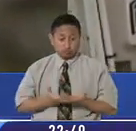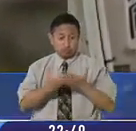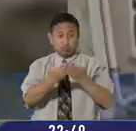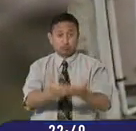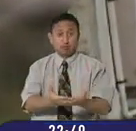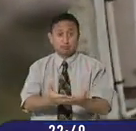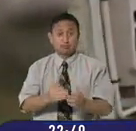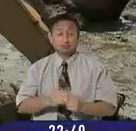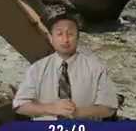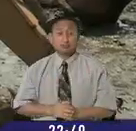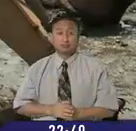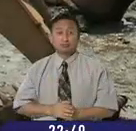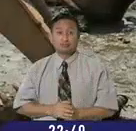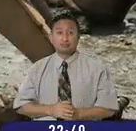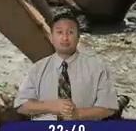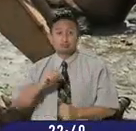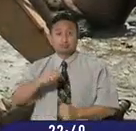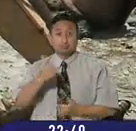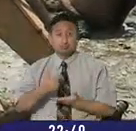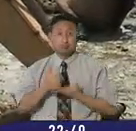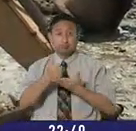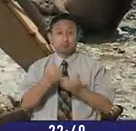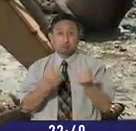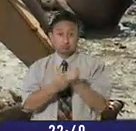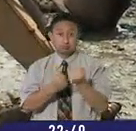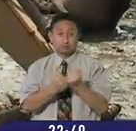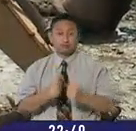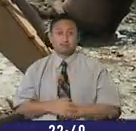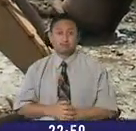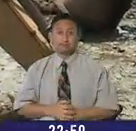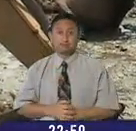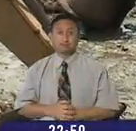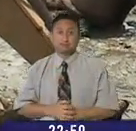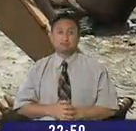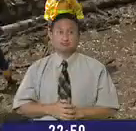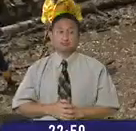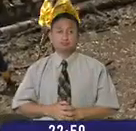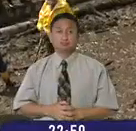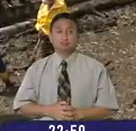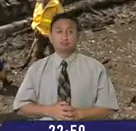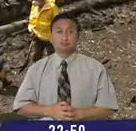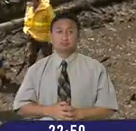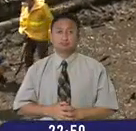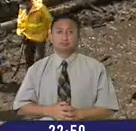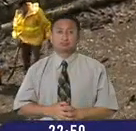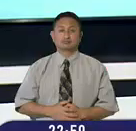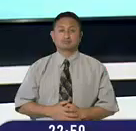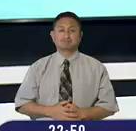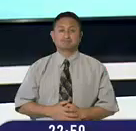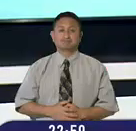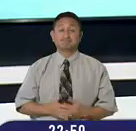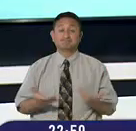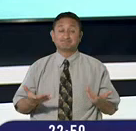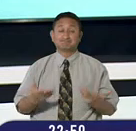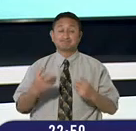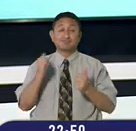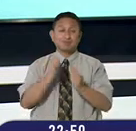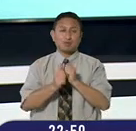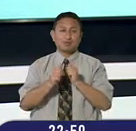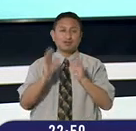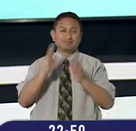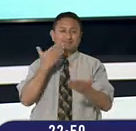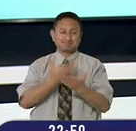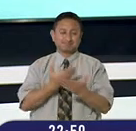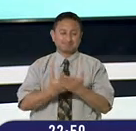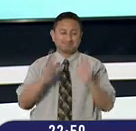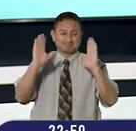su contingente para asistir a los afectados, informó Álvaro Terán. Y con los deportes nos